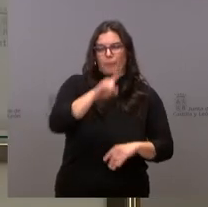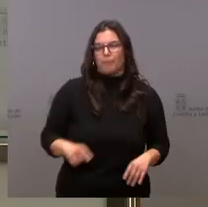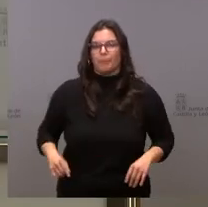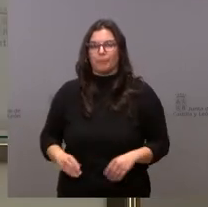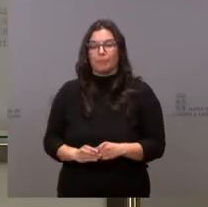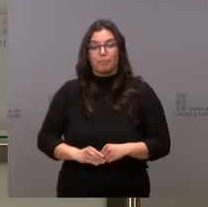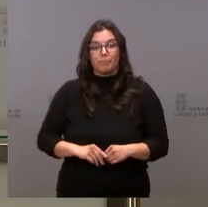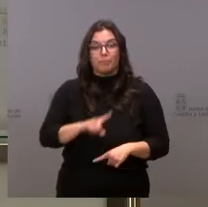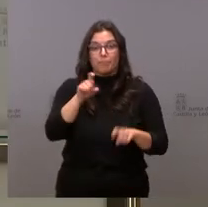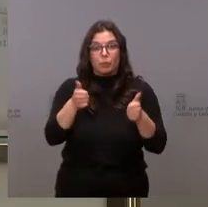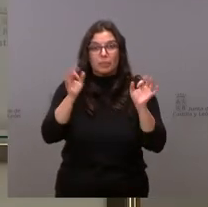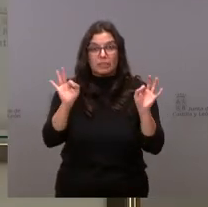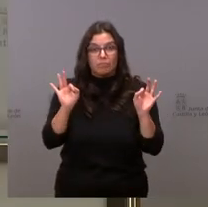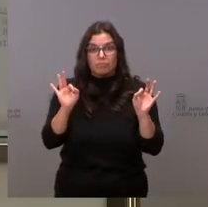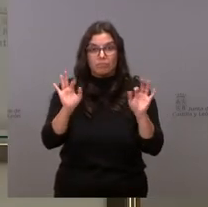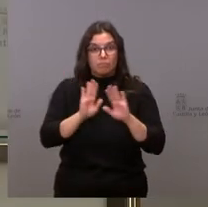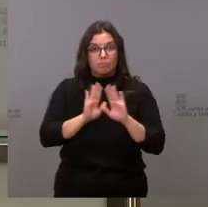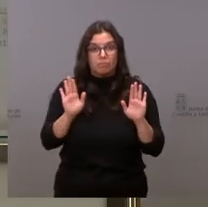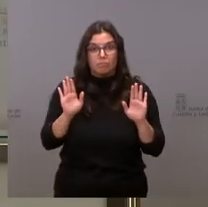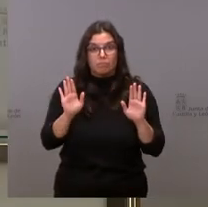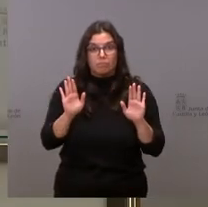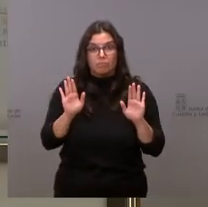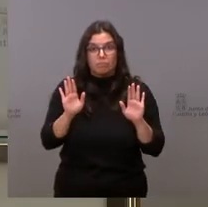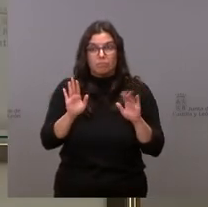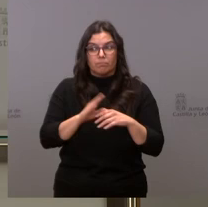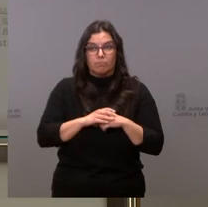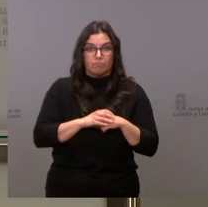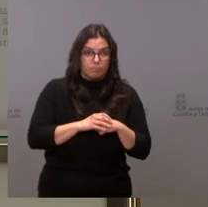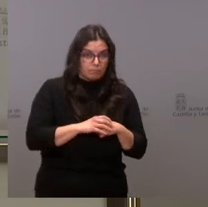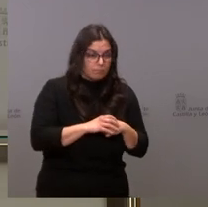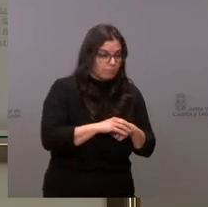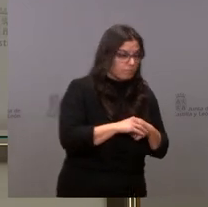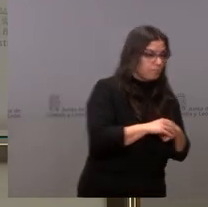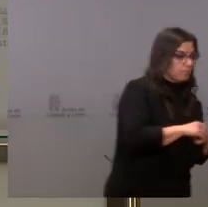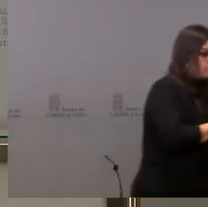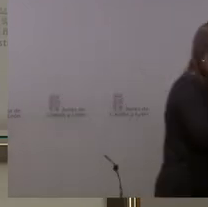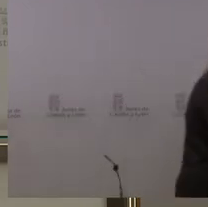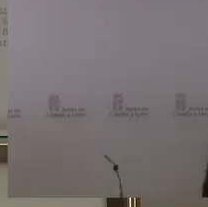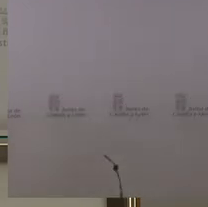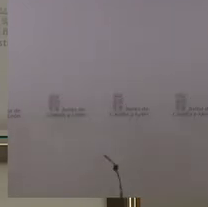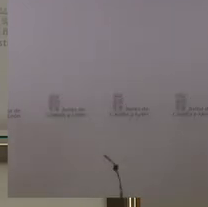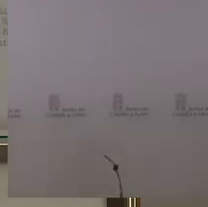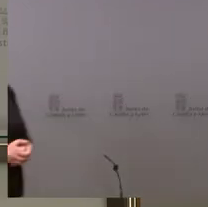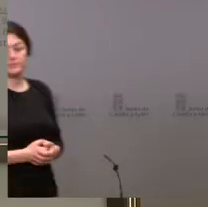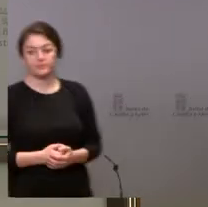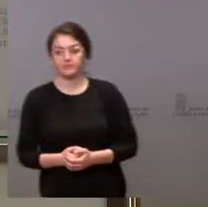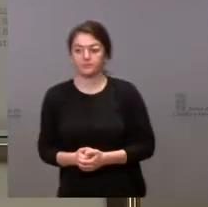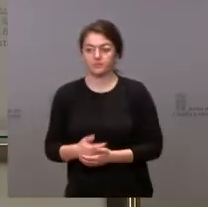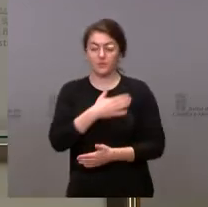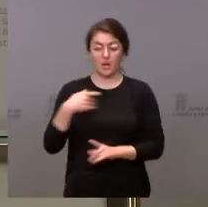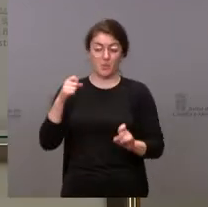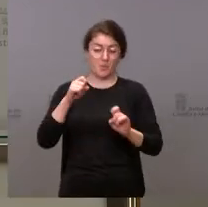alguna pregunta más pero lo que ellos plantean precisamente es que se les han puesto trabas